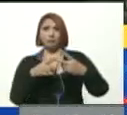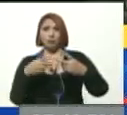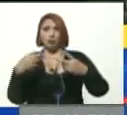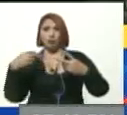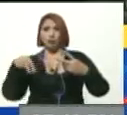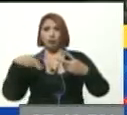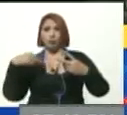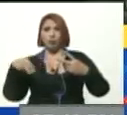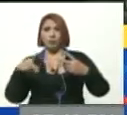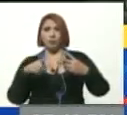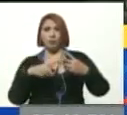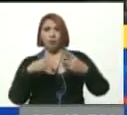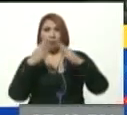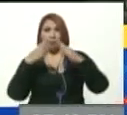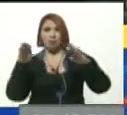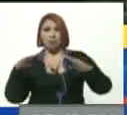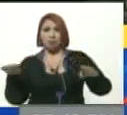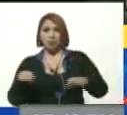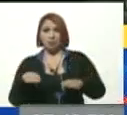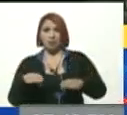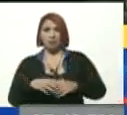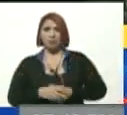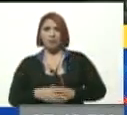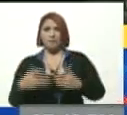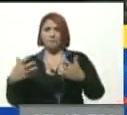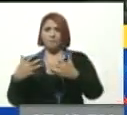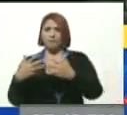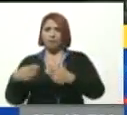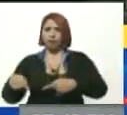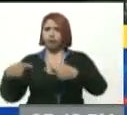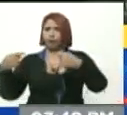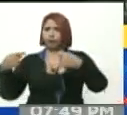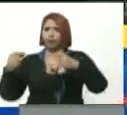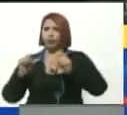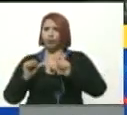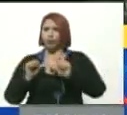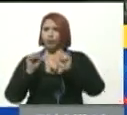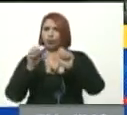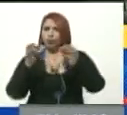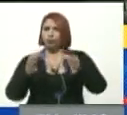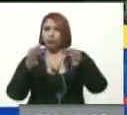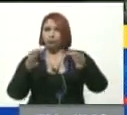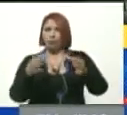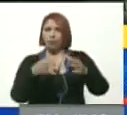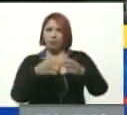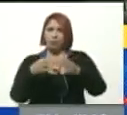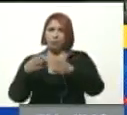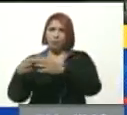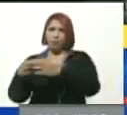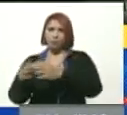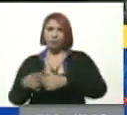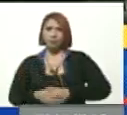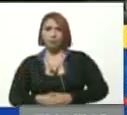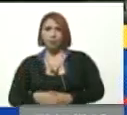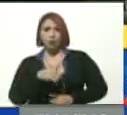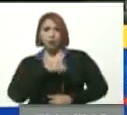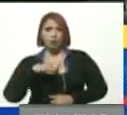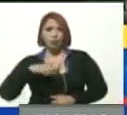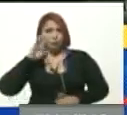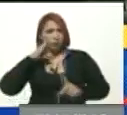noviembre, diciembre, en batalla permanente con los equipos. Somos una